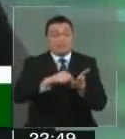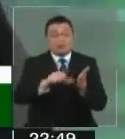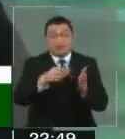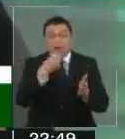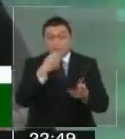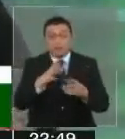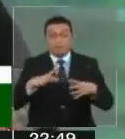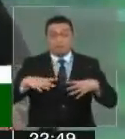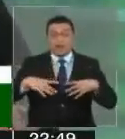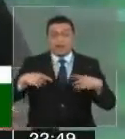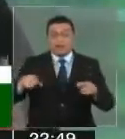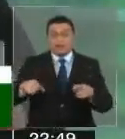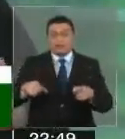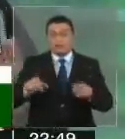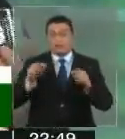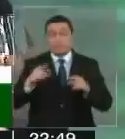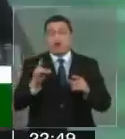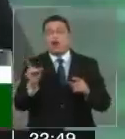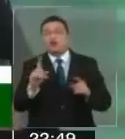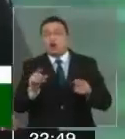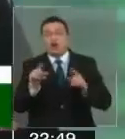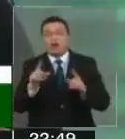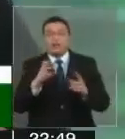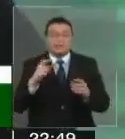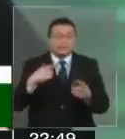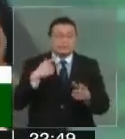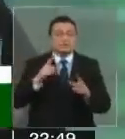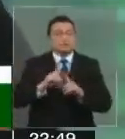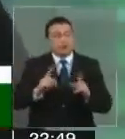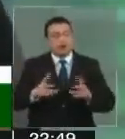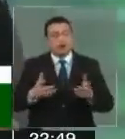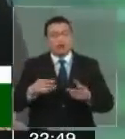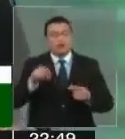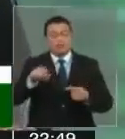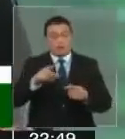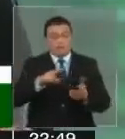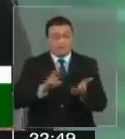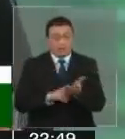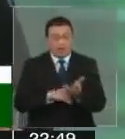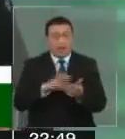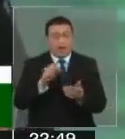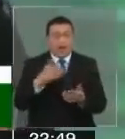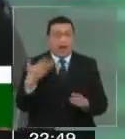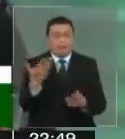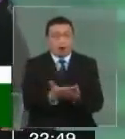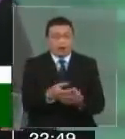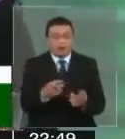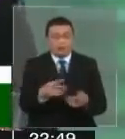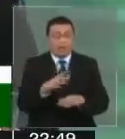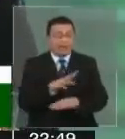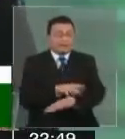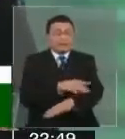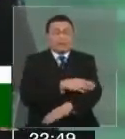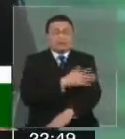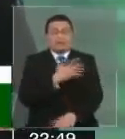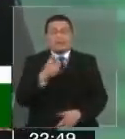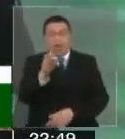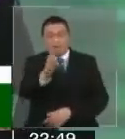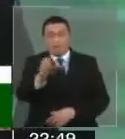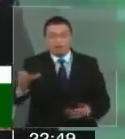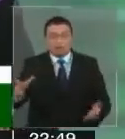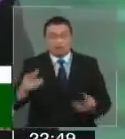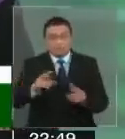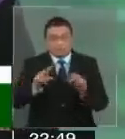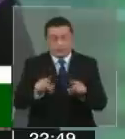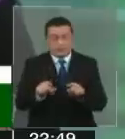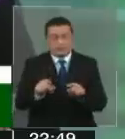No desde el lugar de que no, es que no. Desde que de verdad es un aporte. La sensibilidad de las personas,